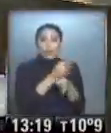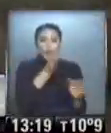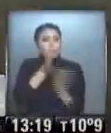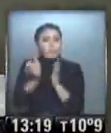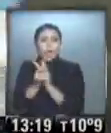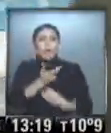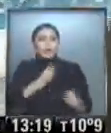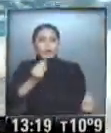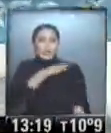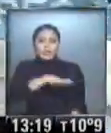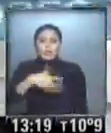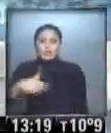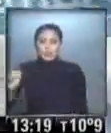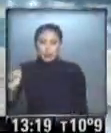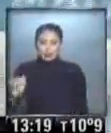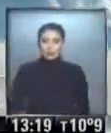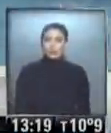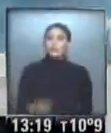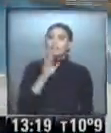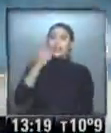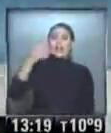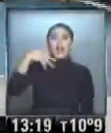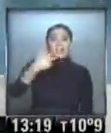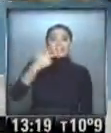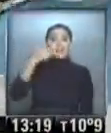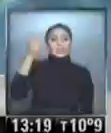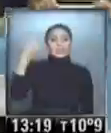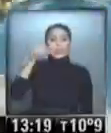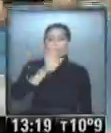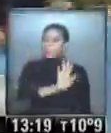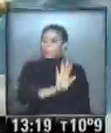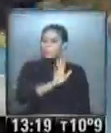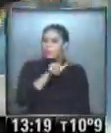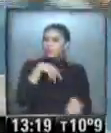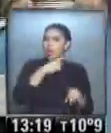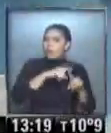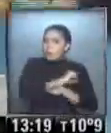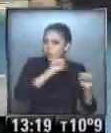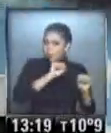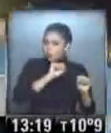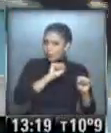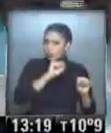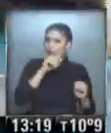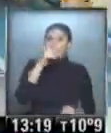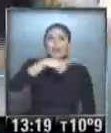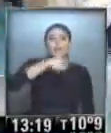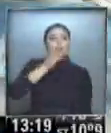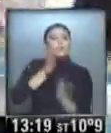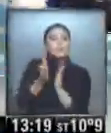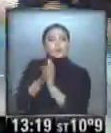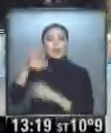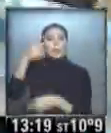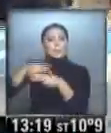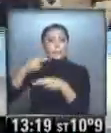dónde son llevados los chicos? Hasta hace 3 amenazas de bomba atrás, de las 63, estaban siendo evacuados a la